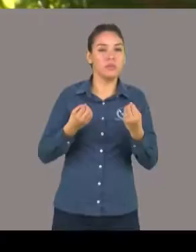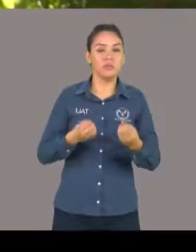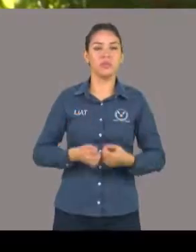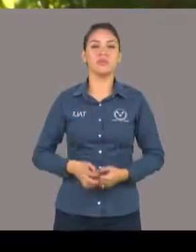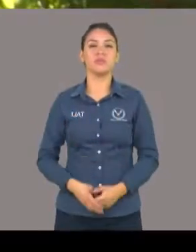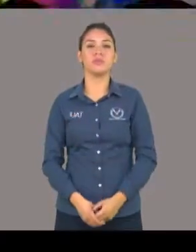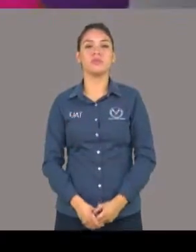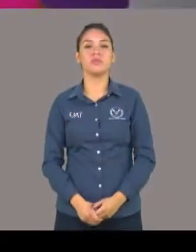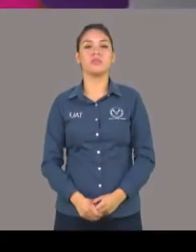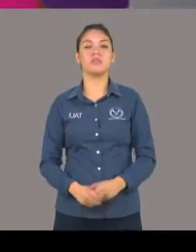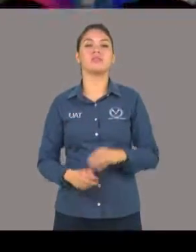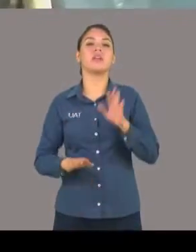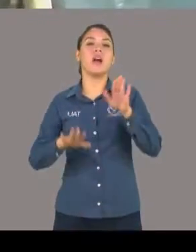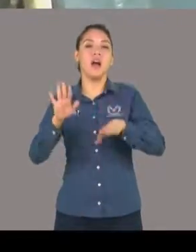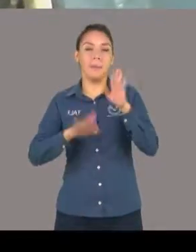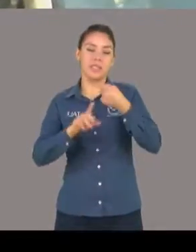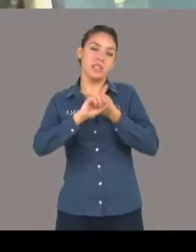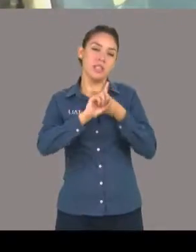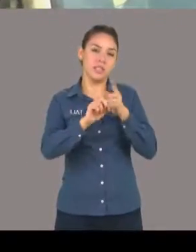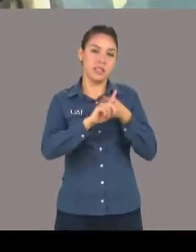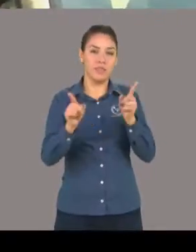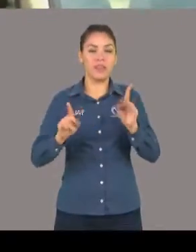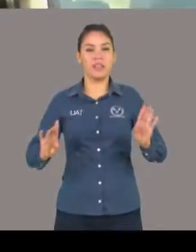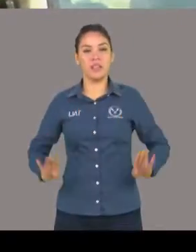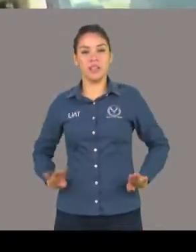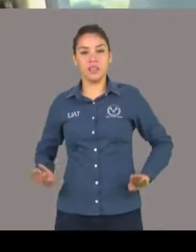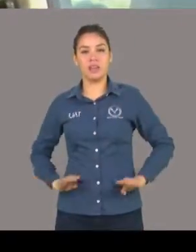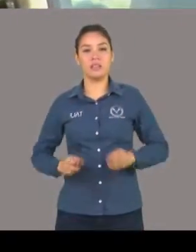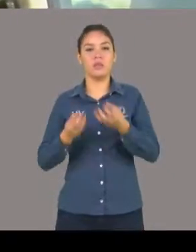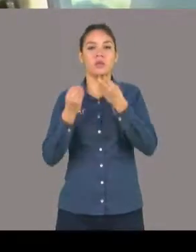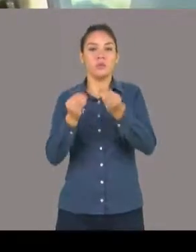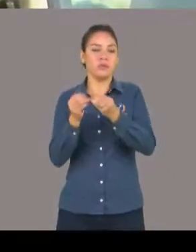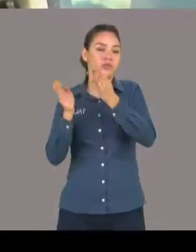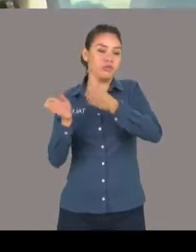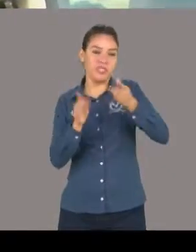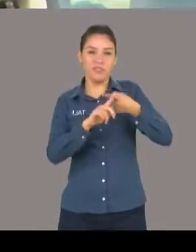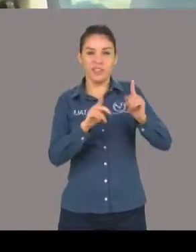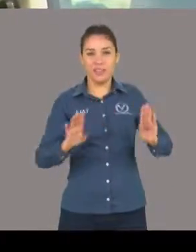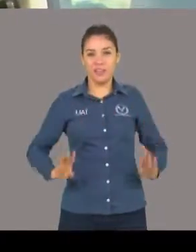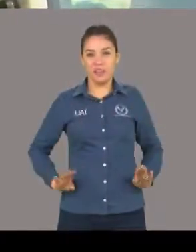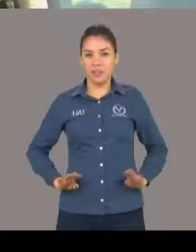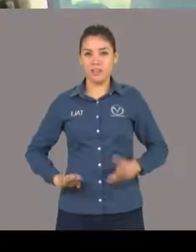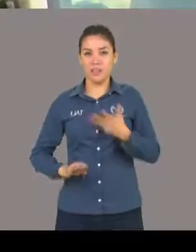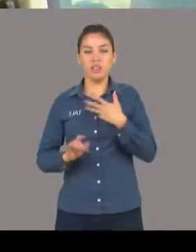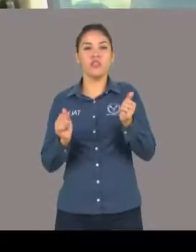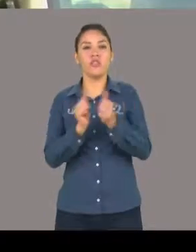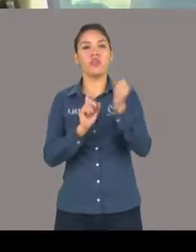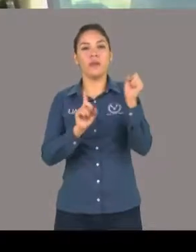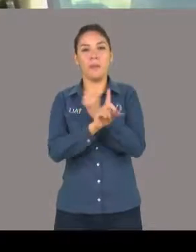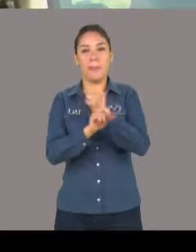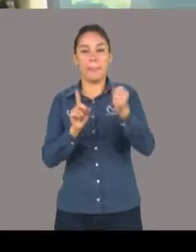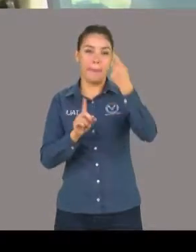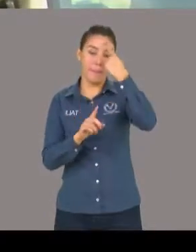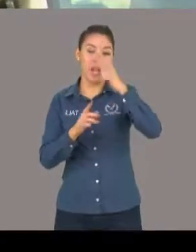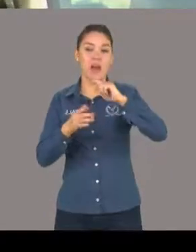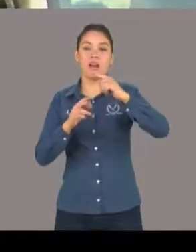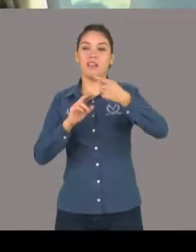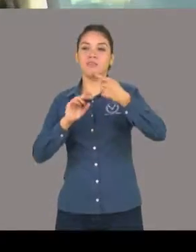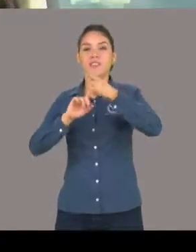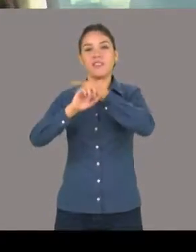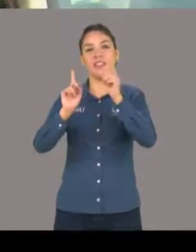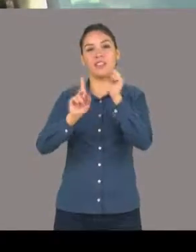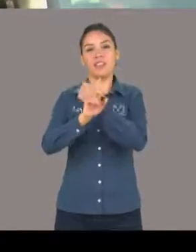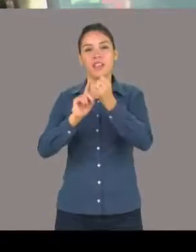sus actos. Hay ciertas conductas que muchos siguen que violentan al